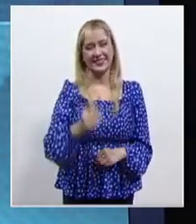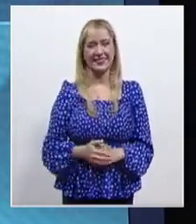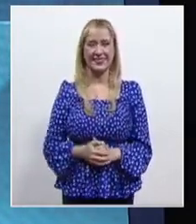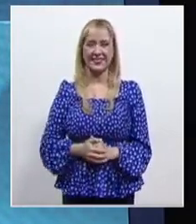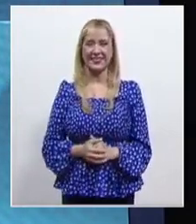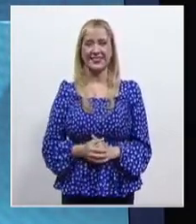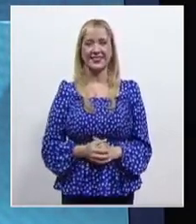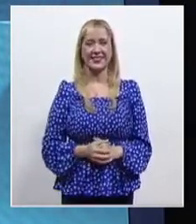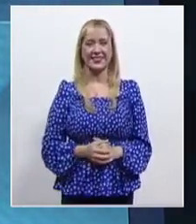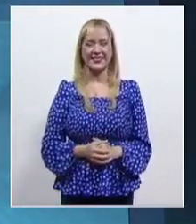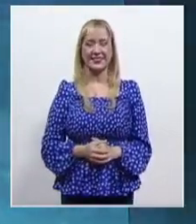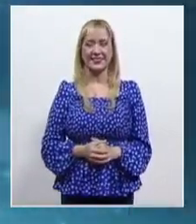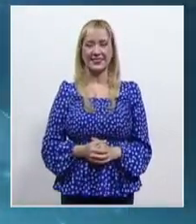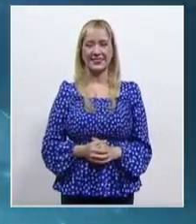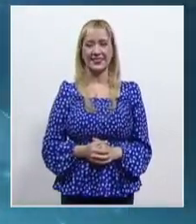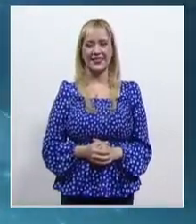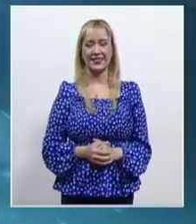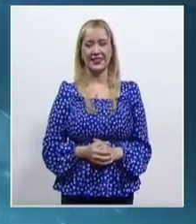iniciamos.